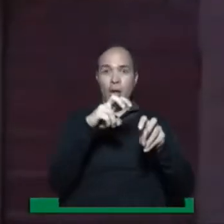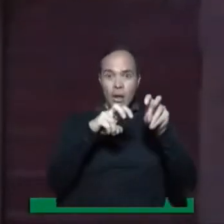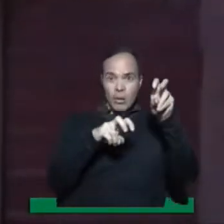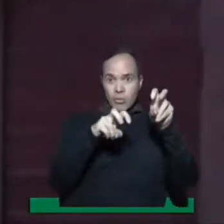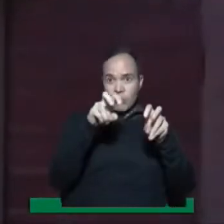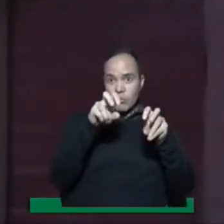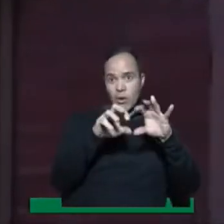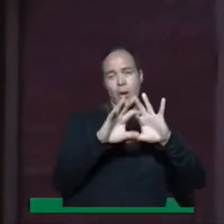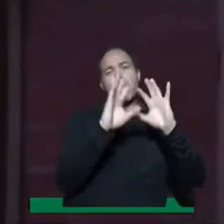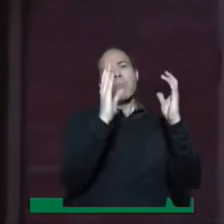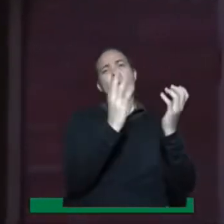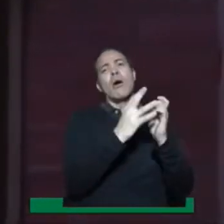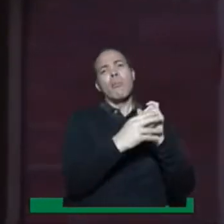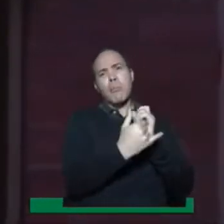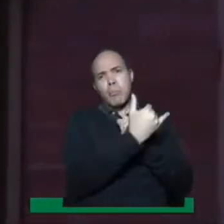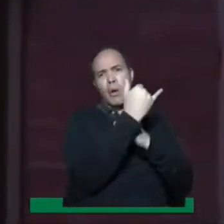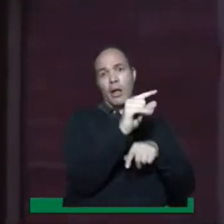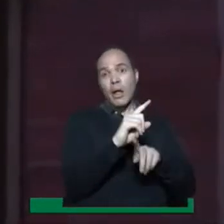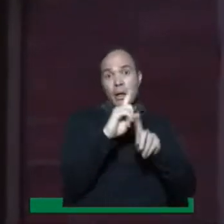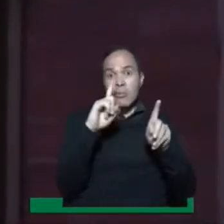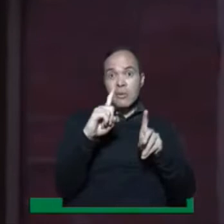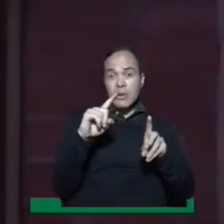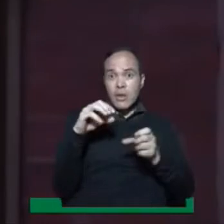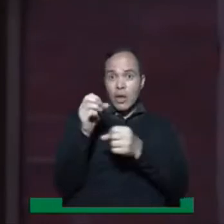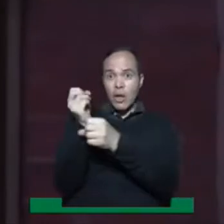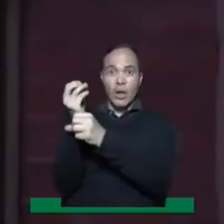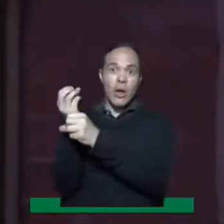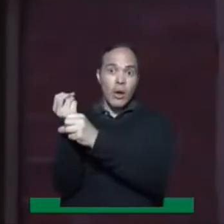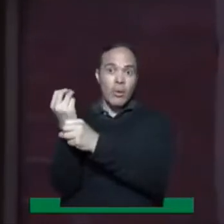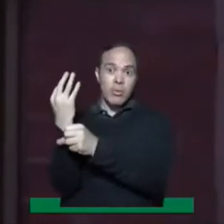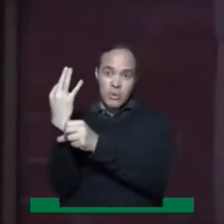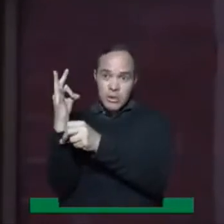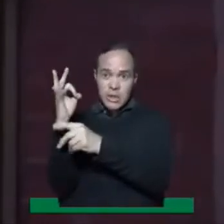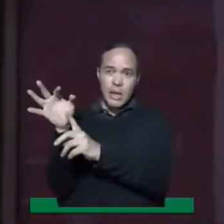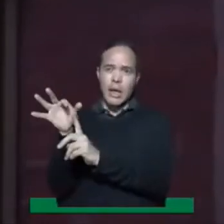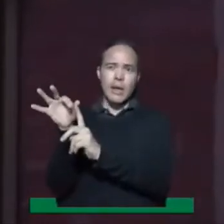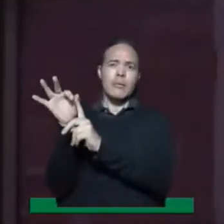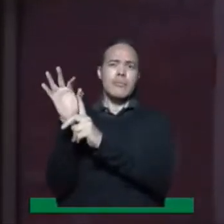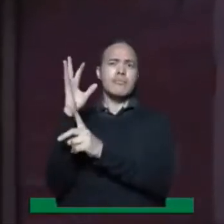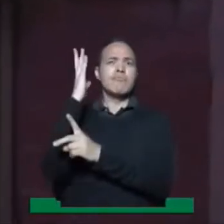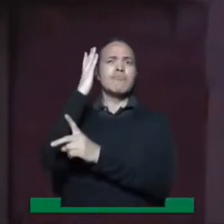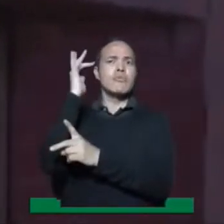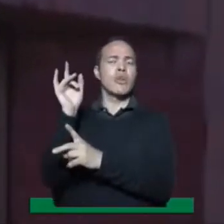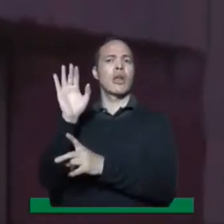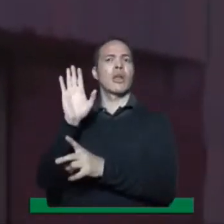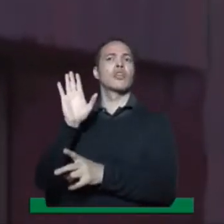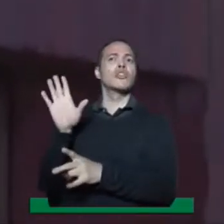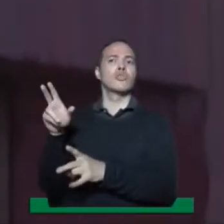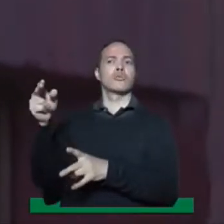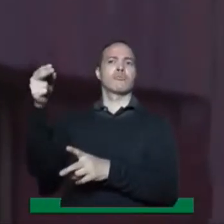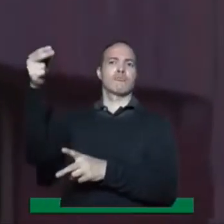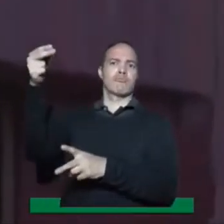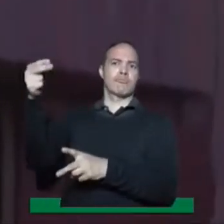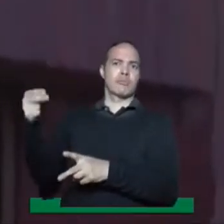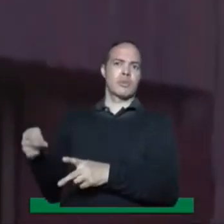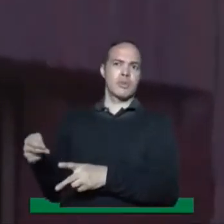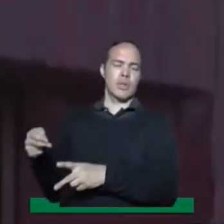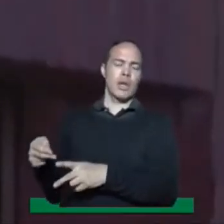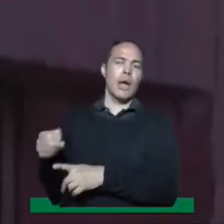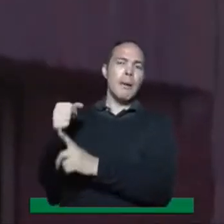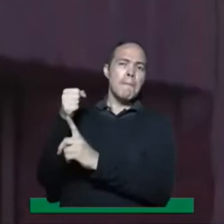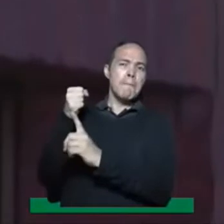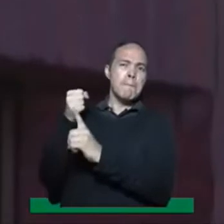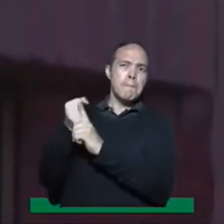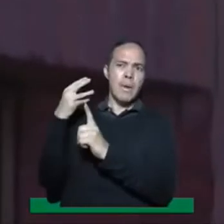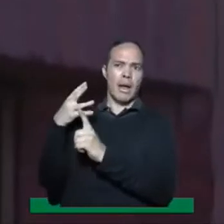que tenemos nosotros en la comuna 13 es la historia nunca nos habíamos dado cuenta de eso y más fácil lo vieron estas personas